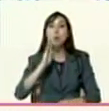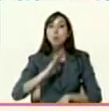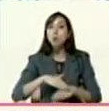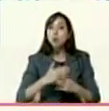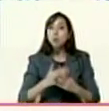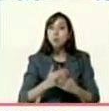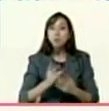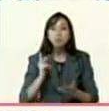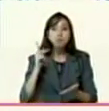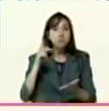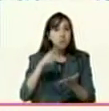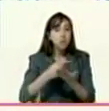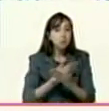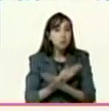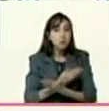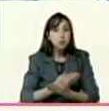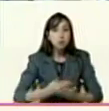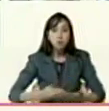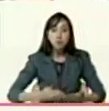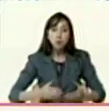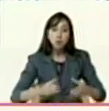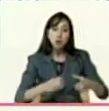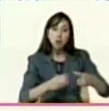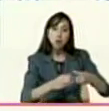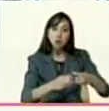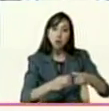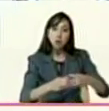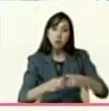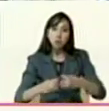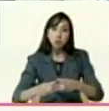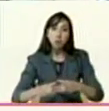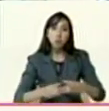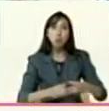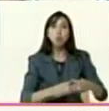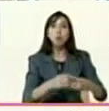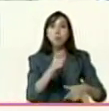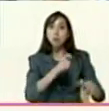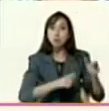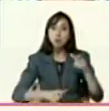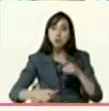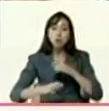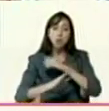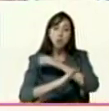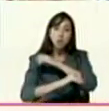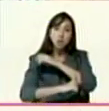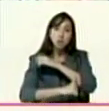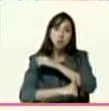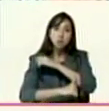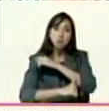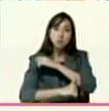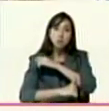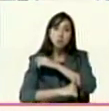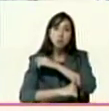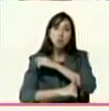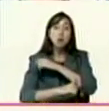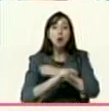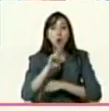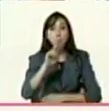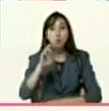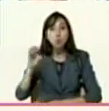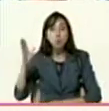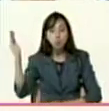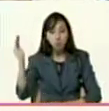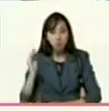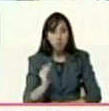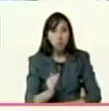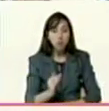absoluta con esta banda de delincuentes. Pueden venir para acá, a la Unión Europea, pueden venir para acá y le mostramos todo eso para que no vayan a